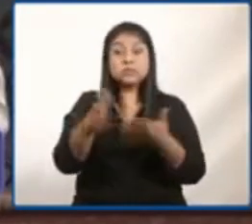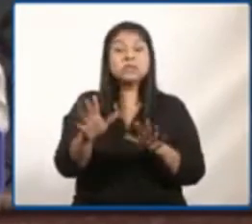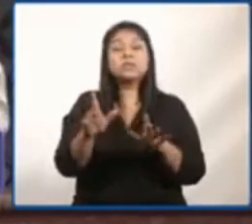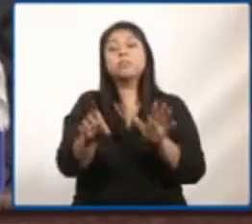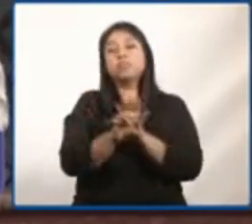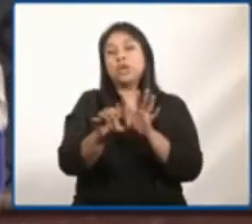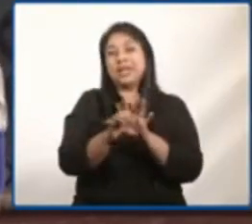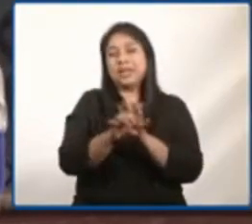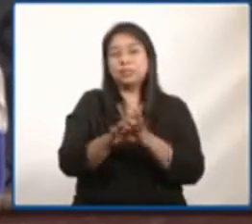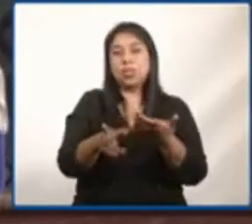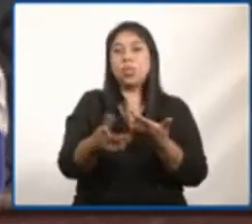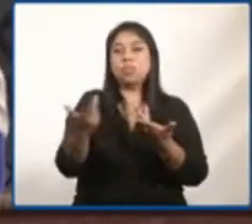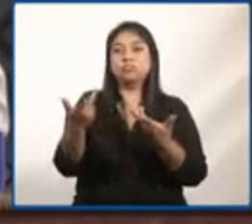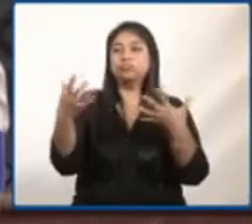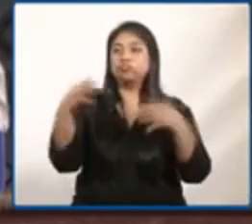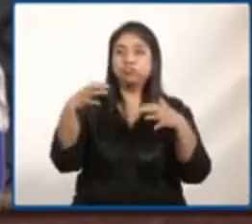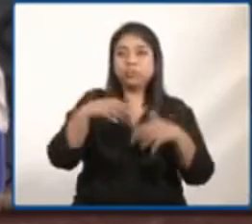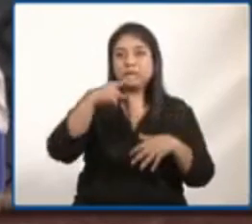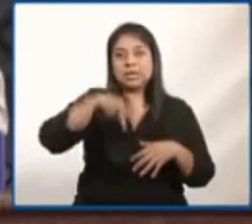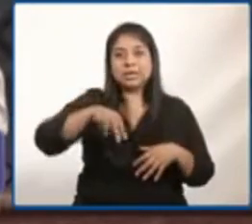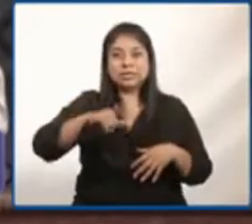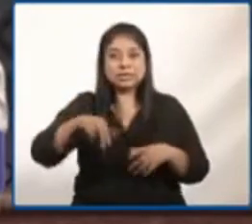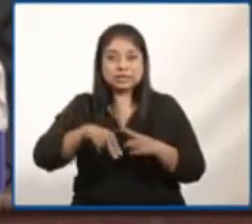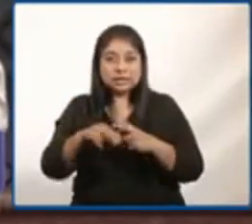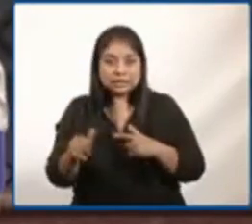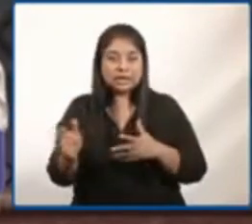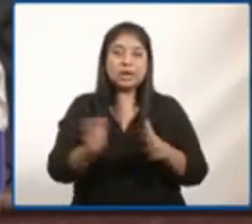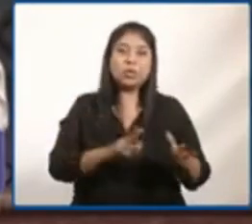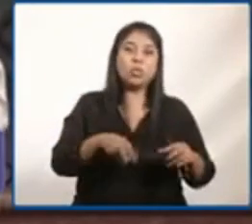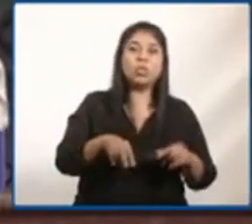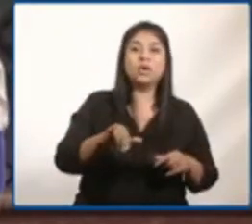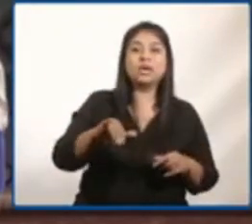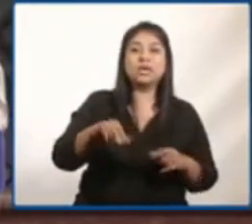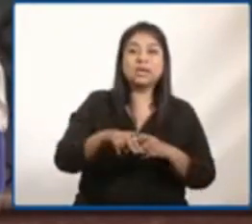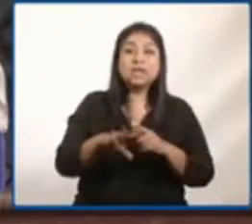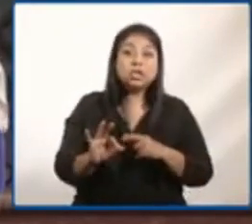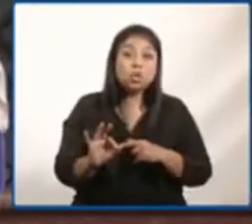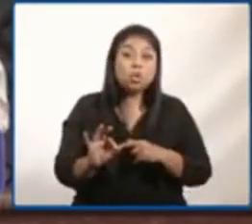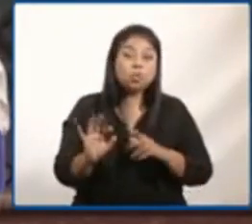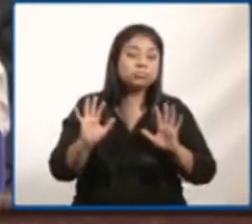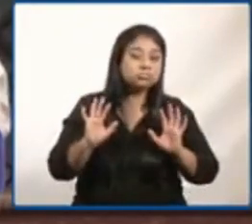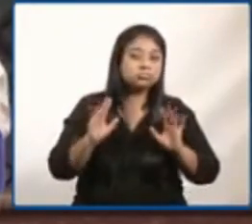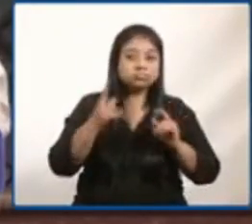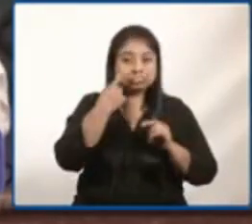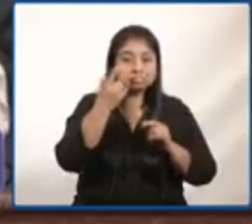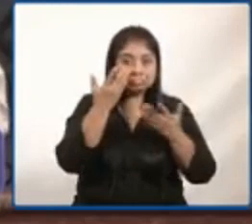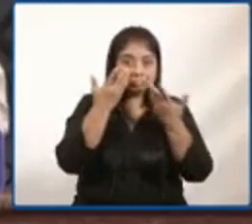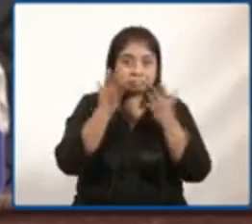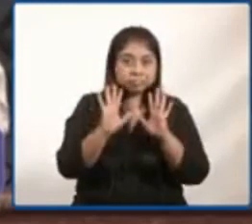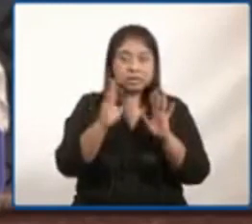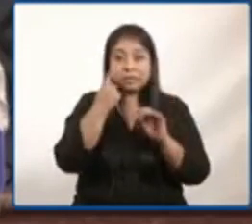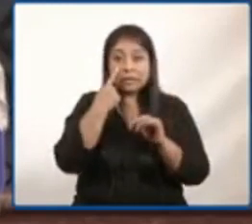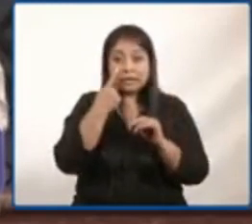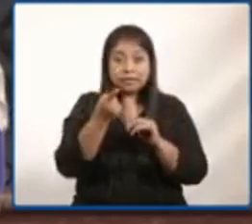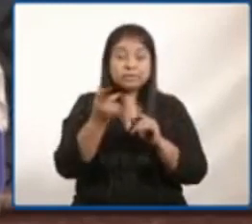si es un fenómeno de la niña, si es un fenómeno del niño, si es una fase neutral, entonces eso se toma en cuenta para establecer.